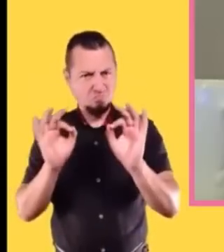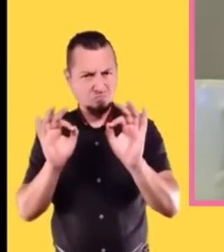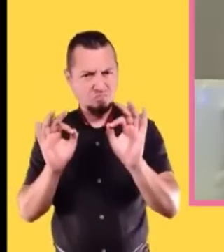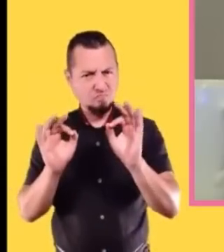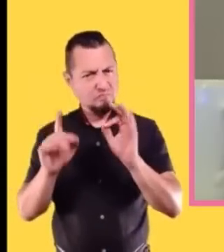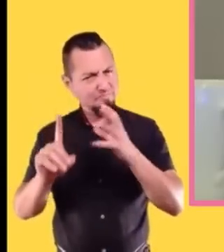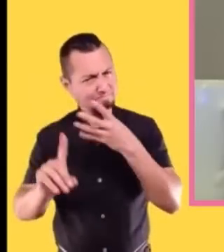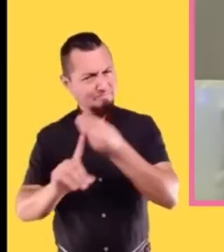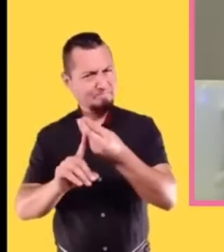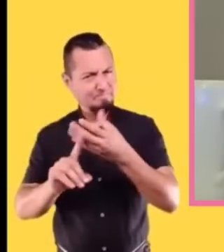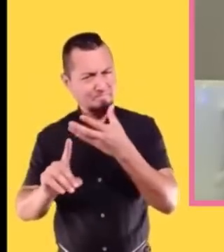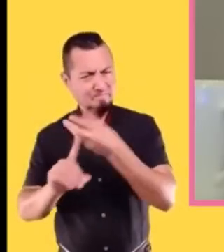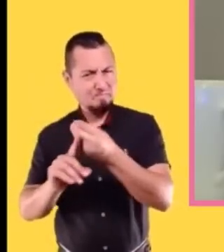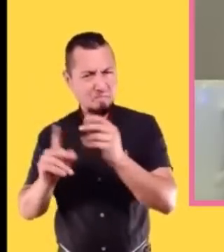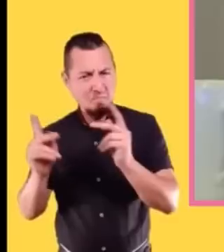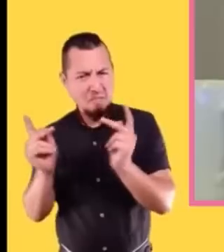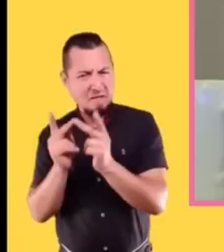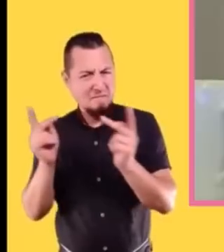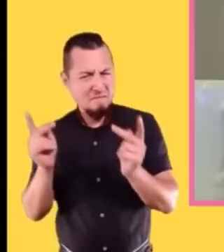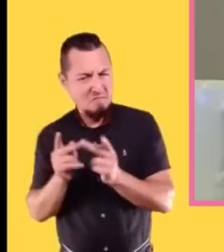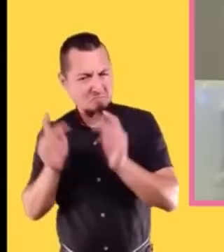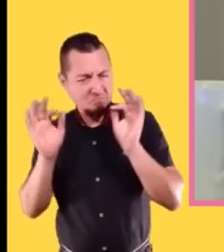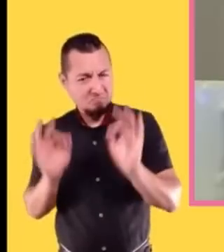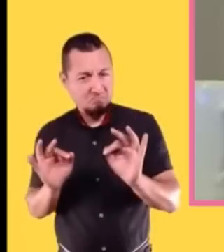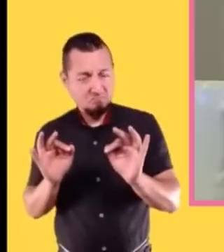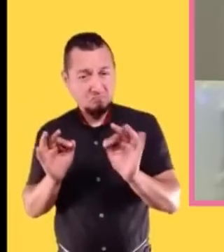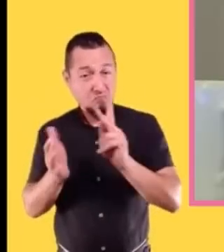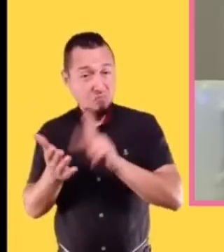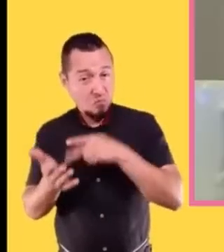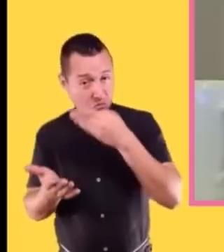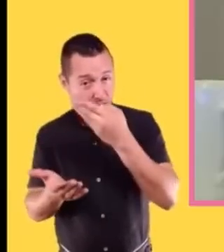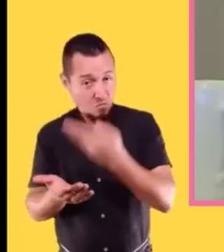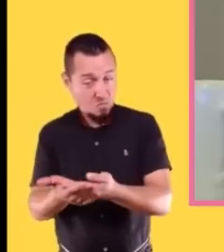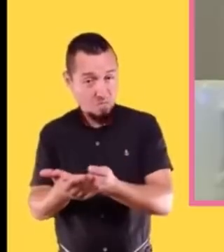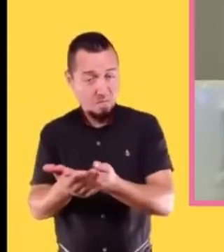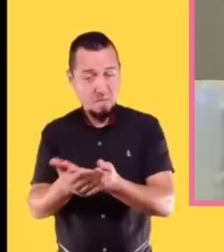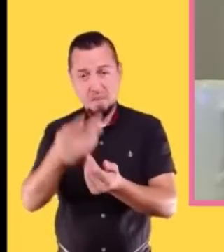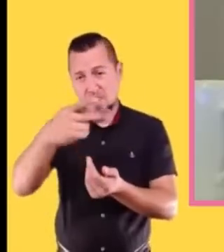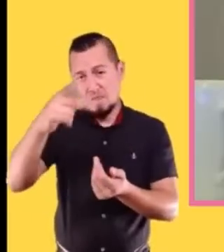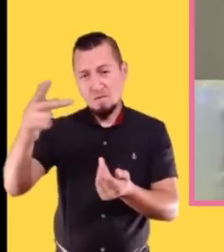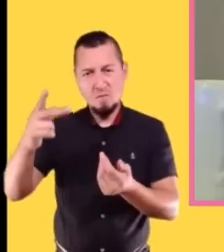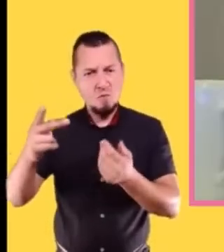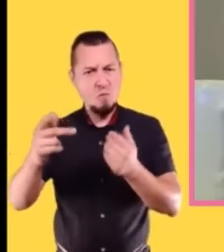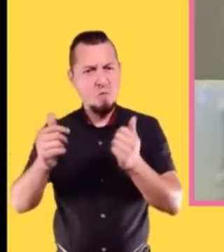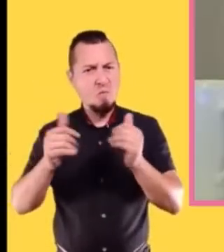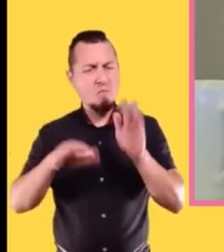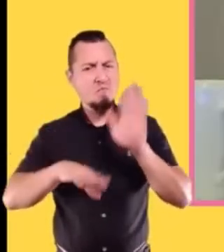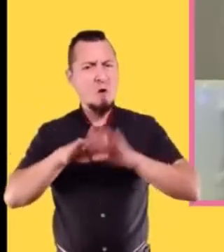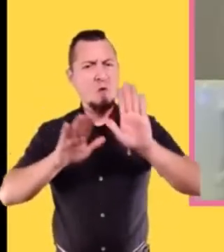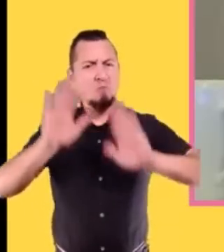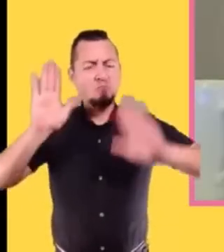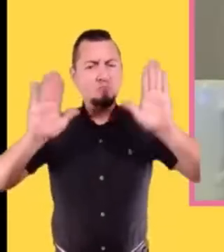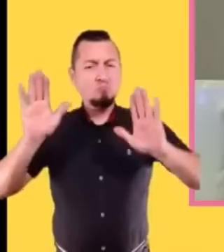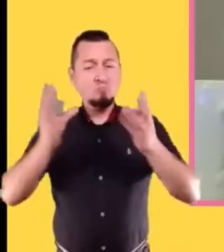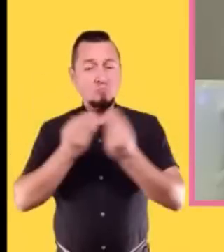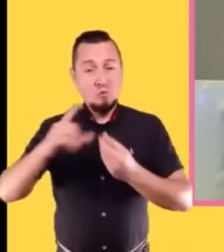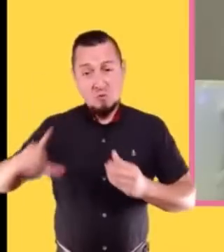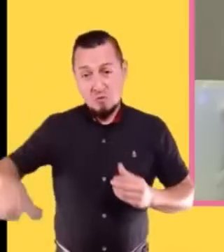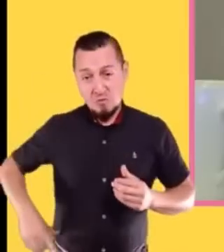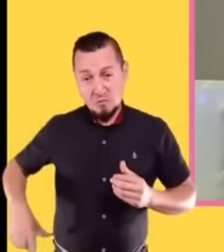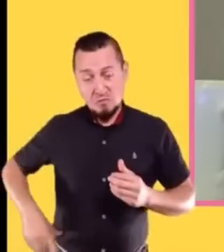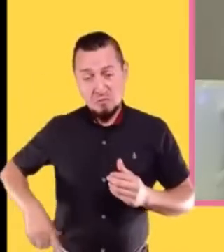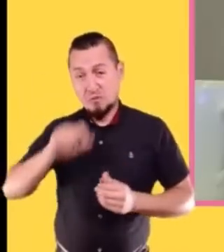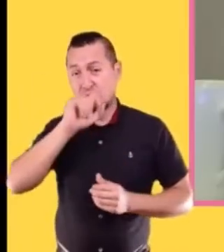en muchos sentidos las propuestas, las aportaciones que el gobierno de Jalisco hizo durante su proceso de